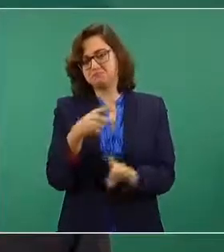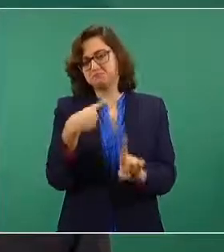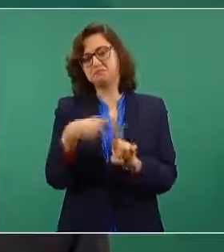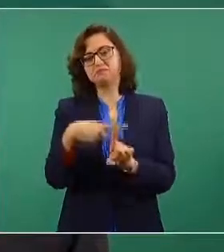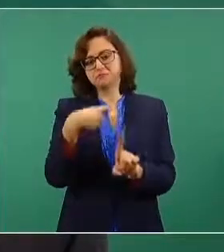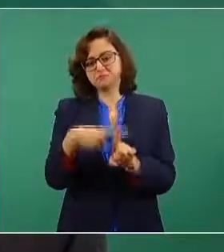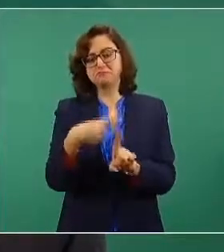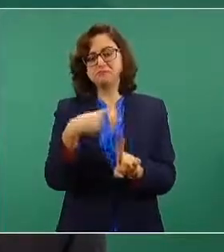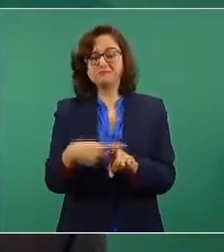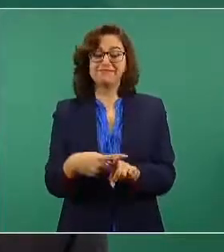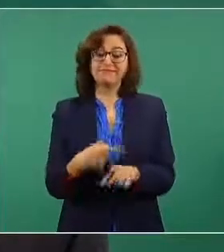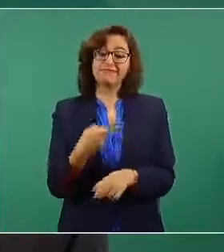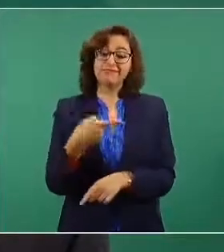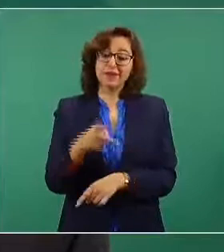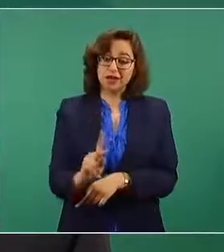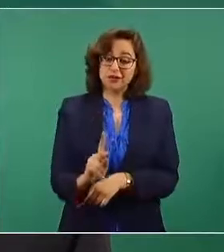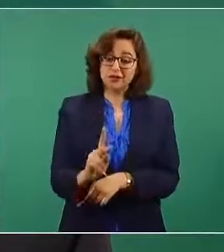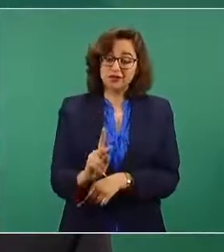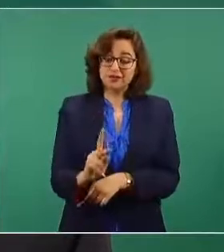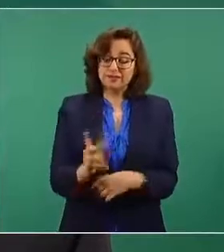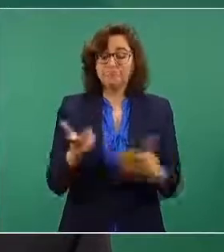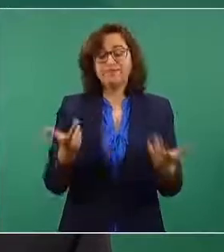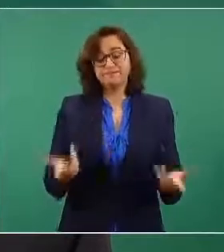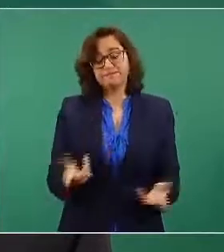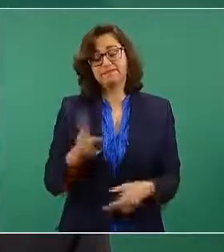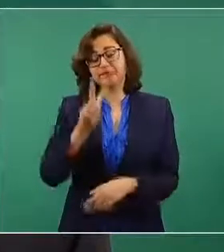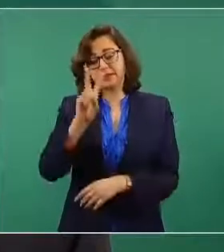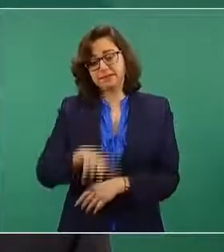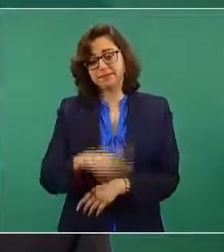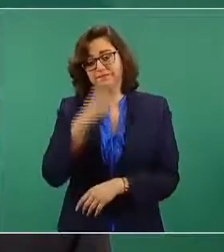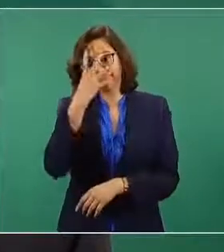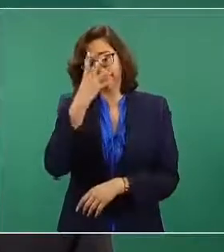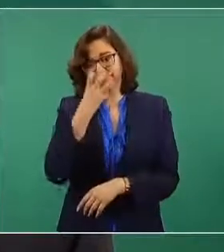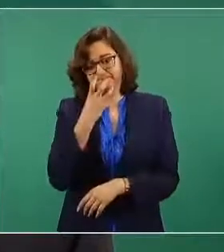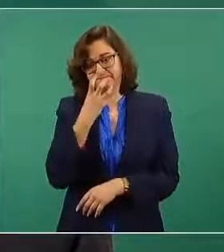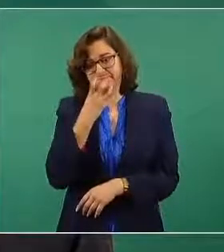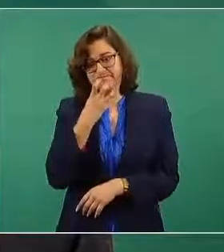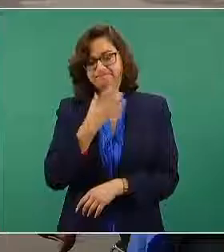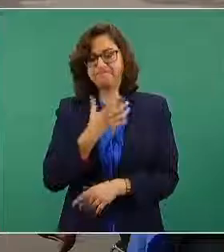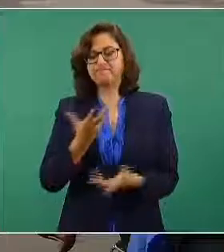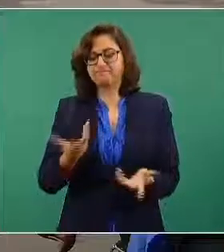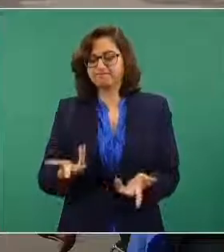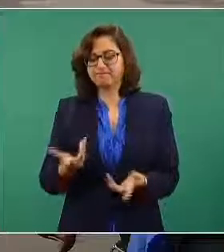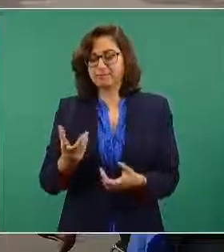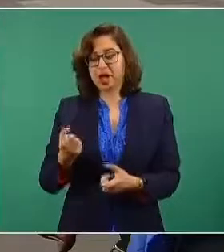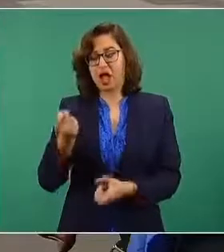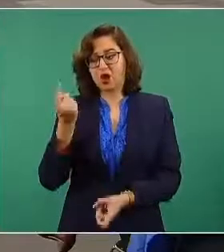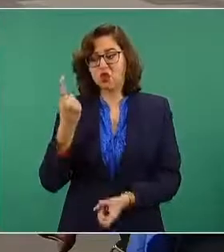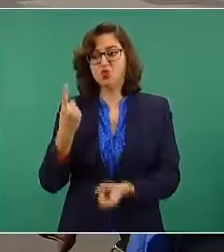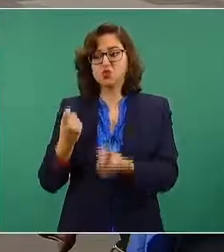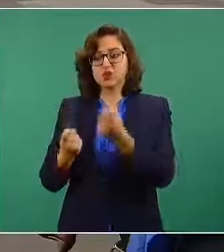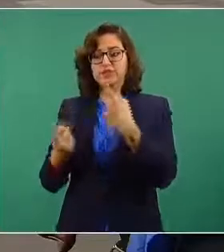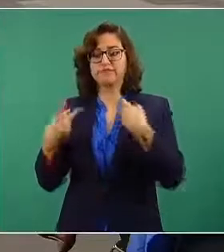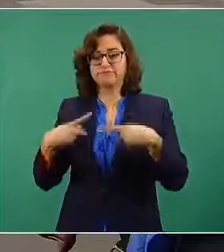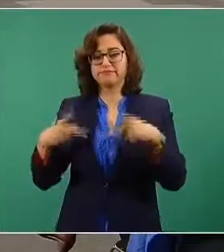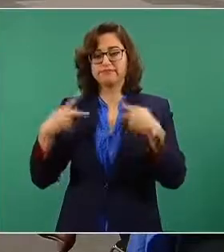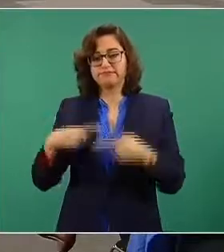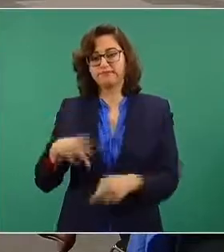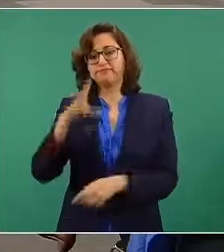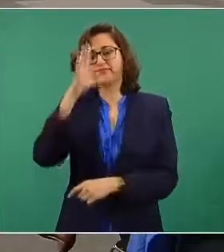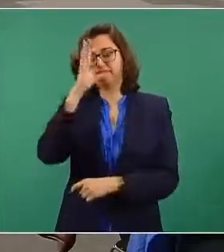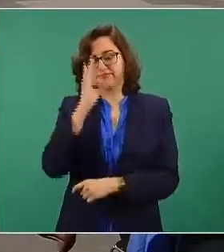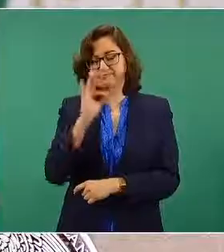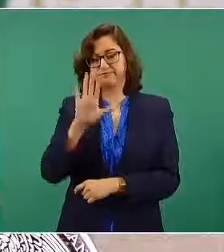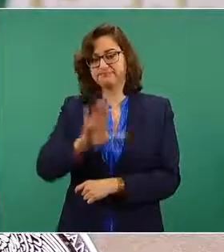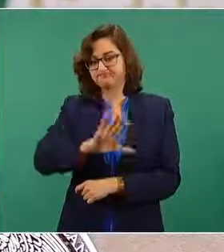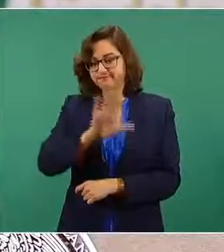la importancia y la tristeza que produce la pérdida de vidas que este virus con capacidad letal ha causado